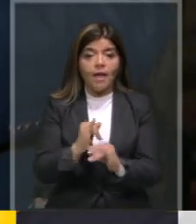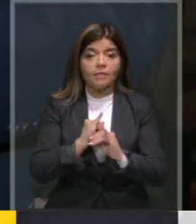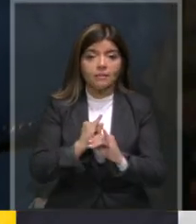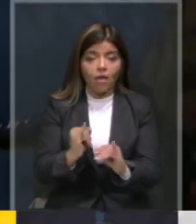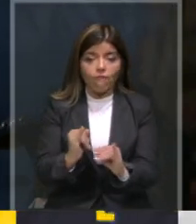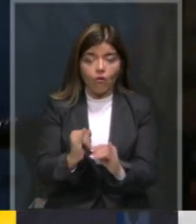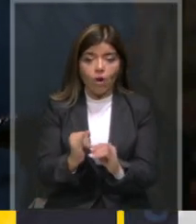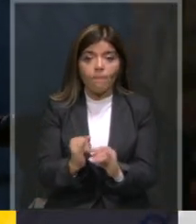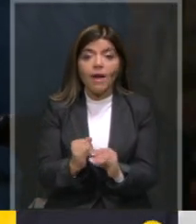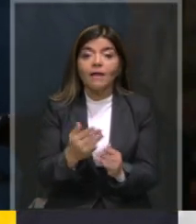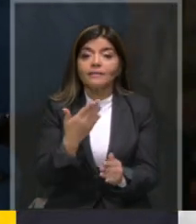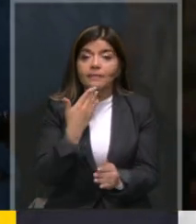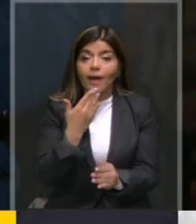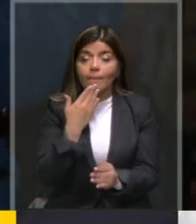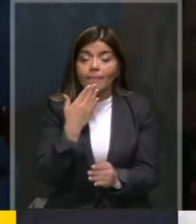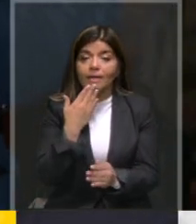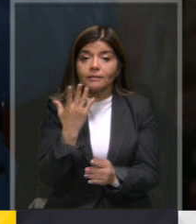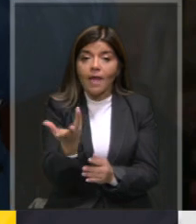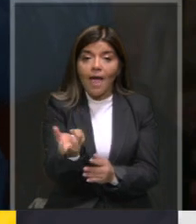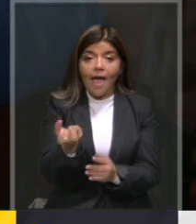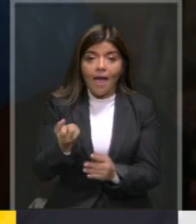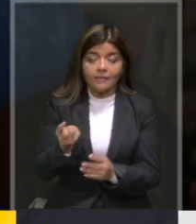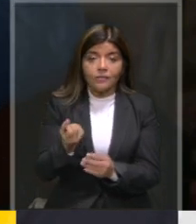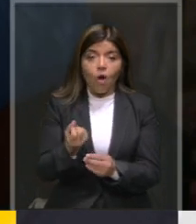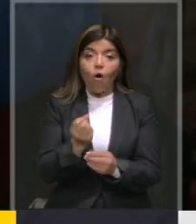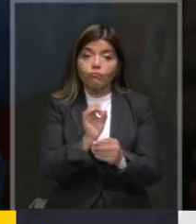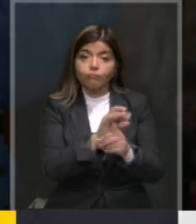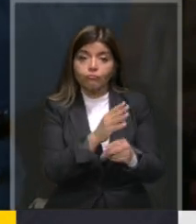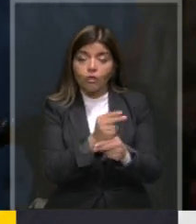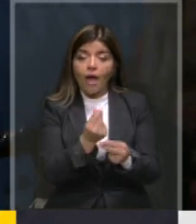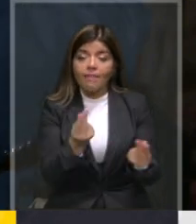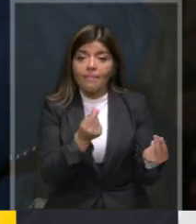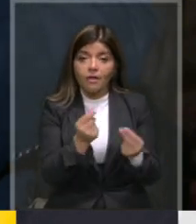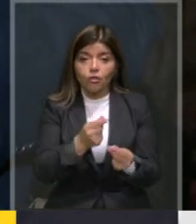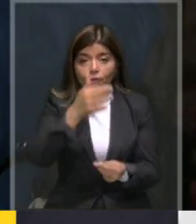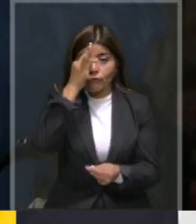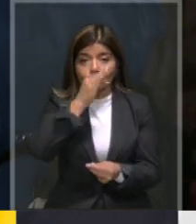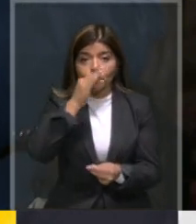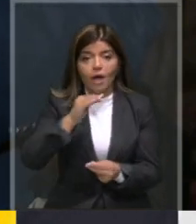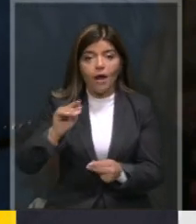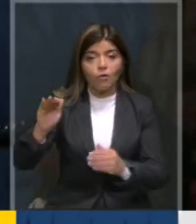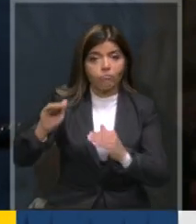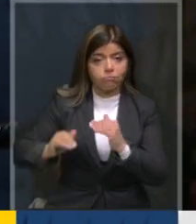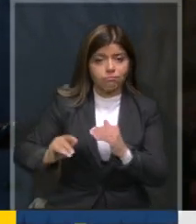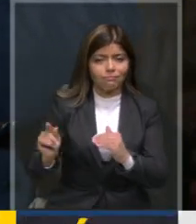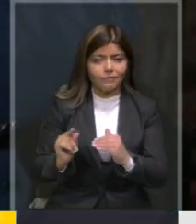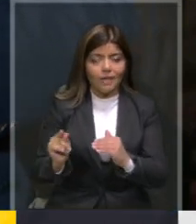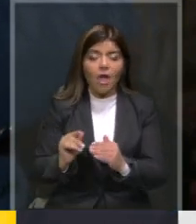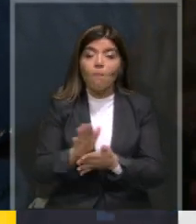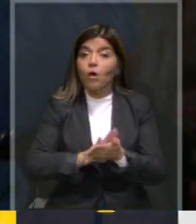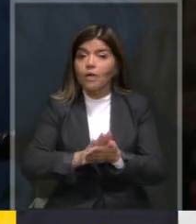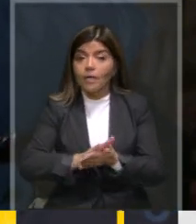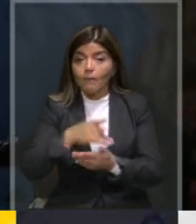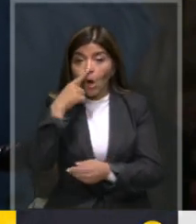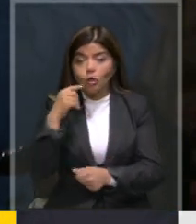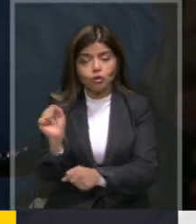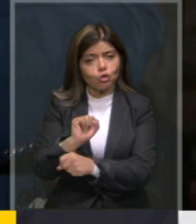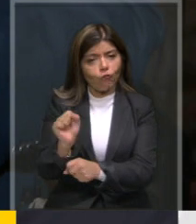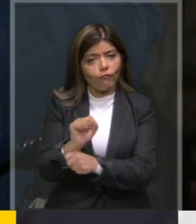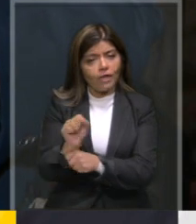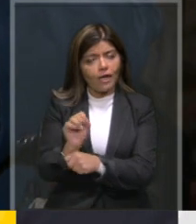el retiro o depósito de dinero por parte de funciona de menor Rango se nombraban algunos choferes en ese sentido que